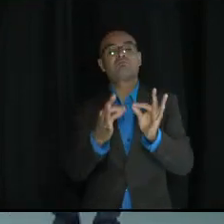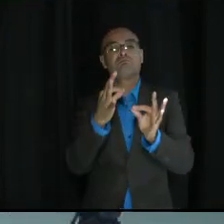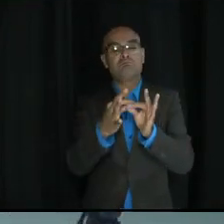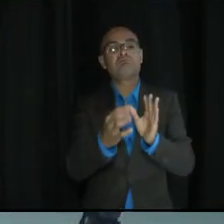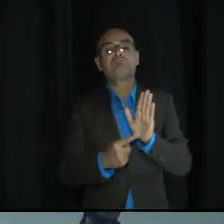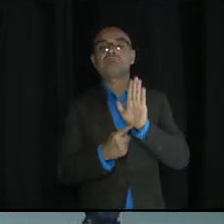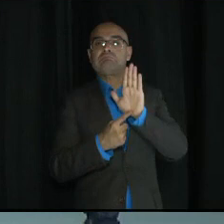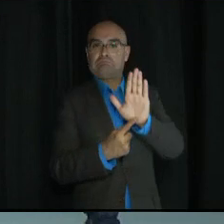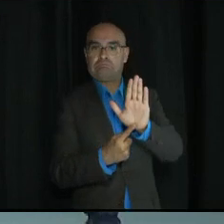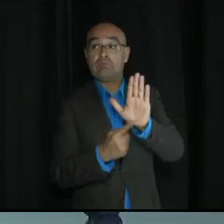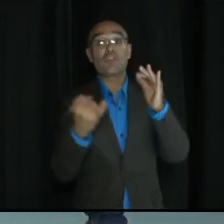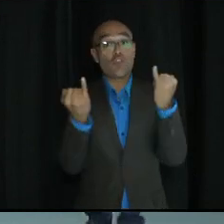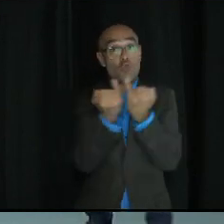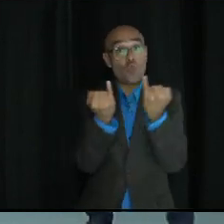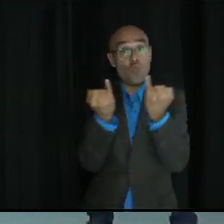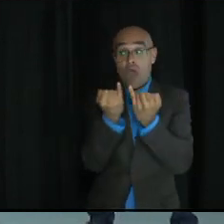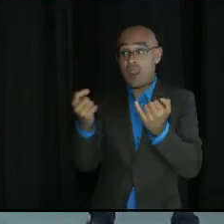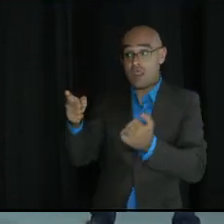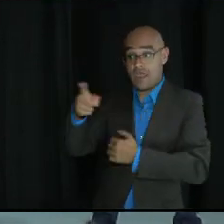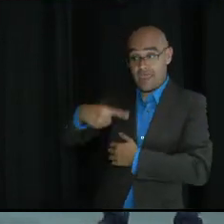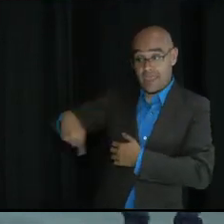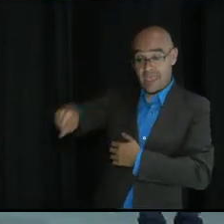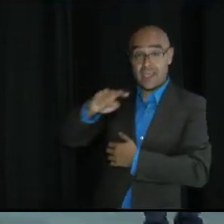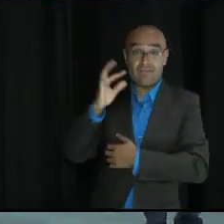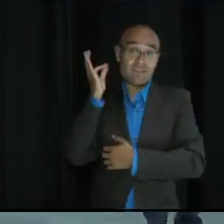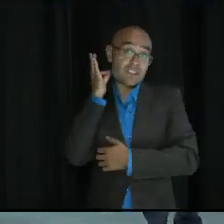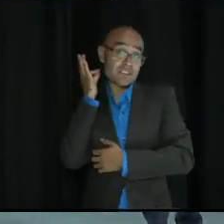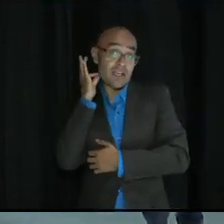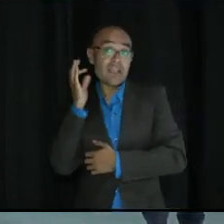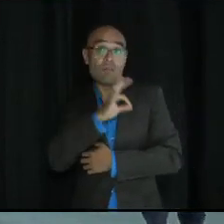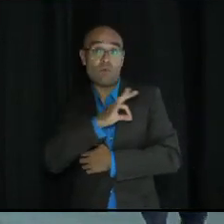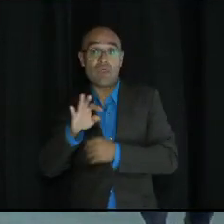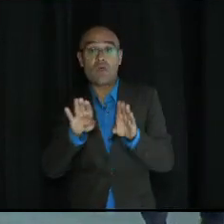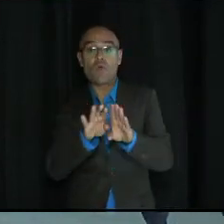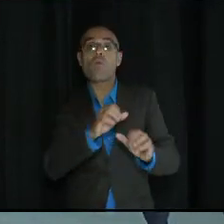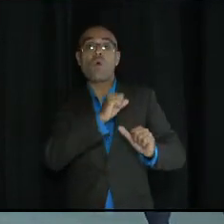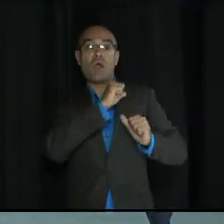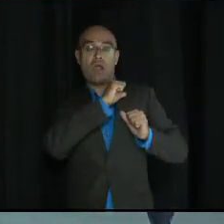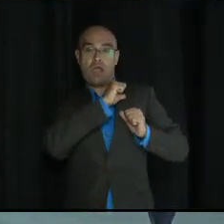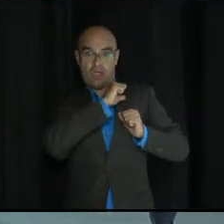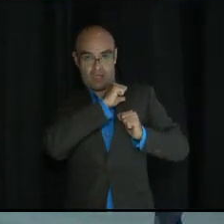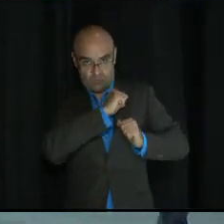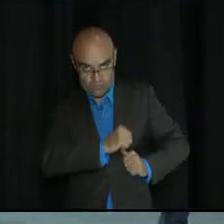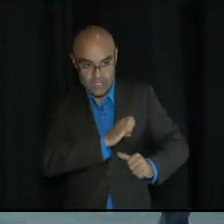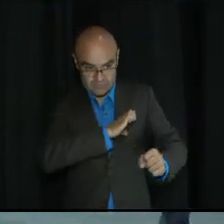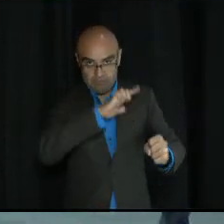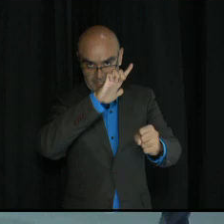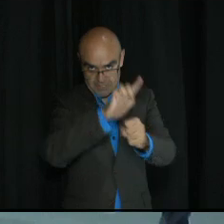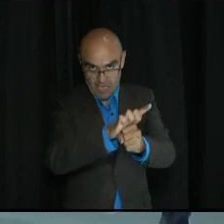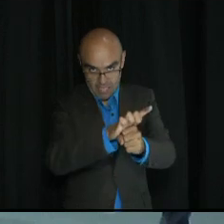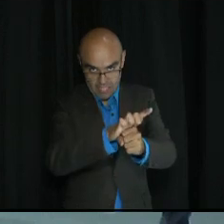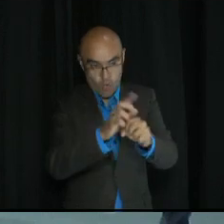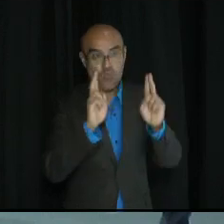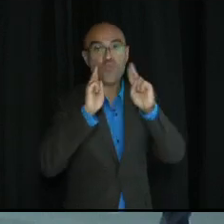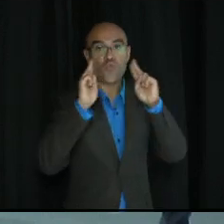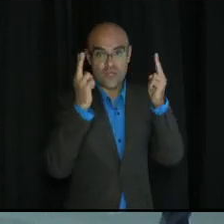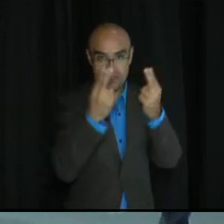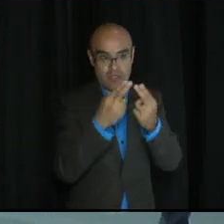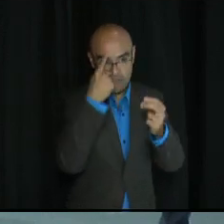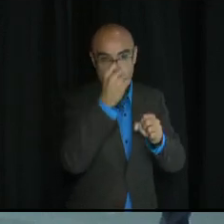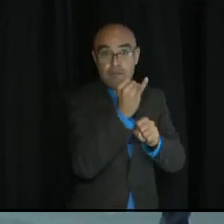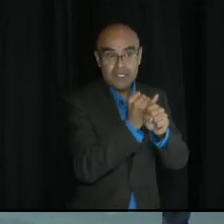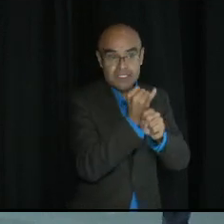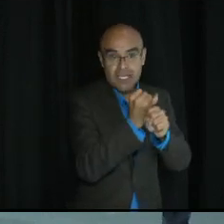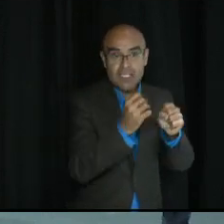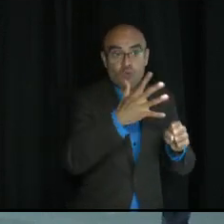ellos puedan hacerlo del conocimiento a la autoridad especializada, pues en este caso, nosotros, la Unidad de Investigación y Persecución